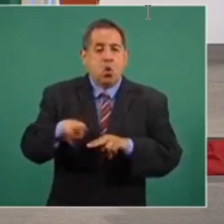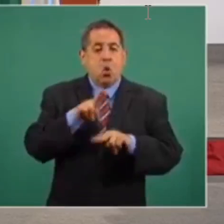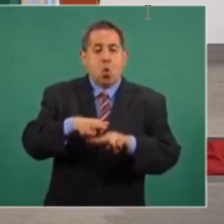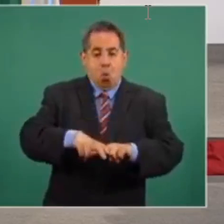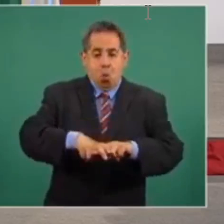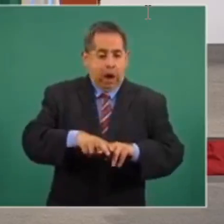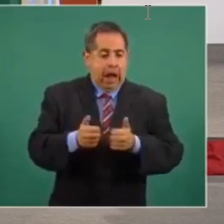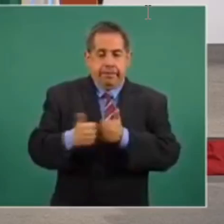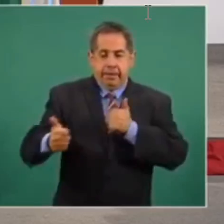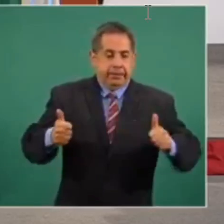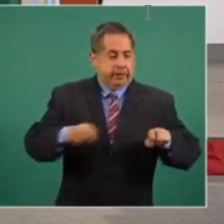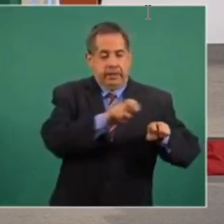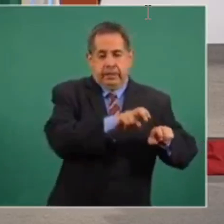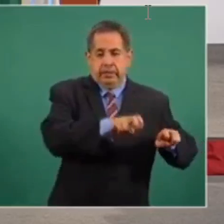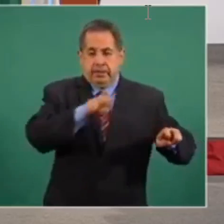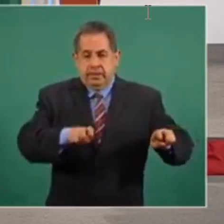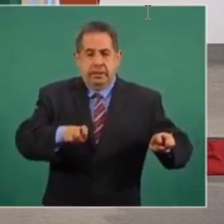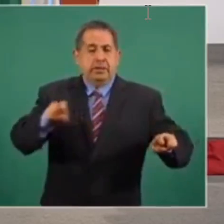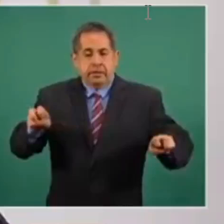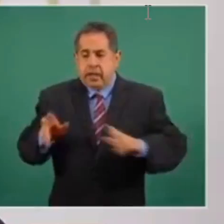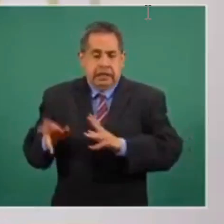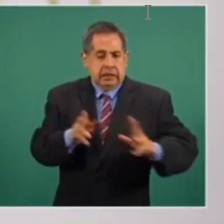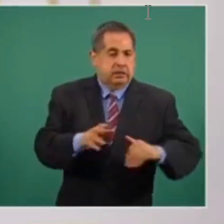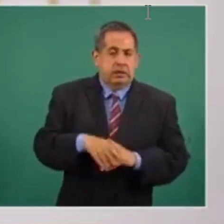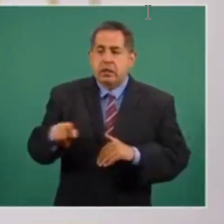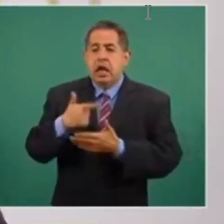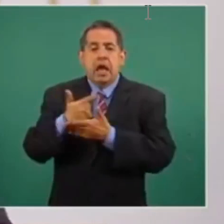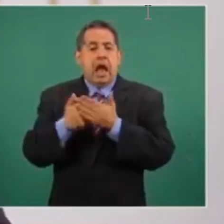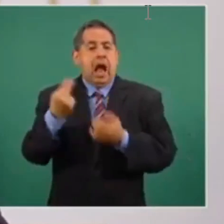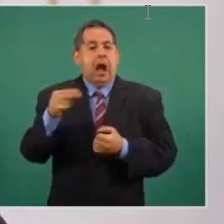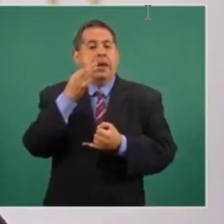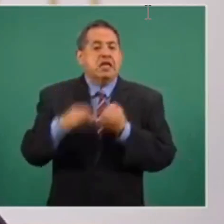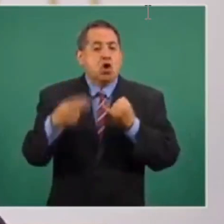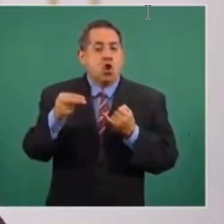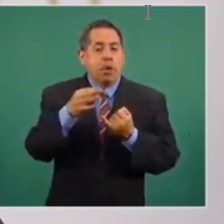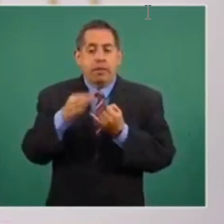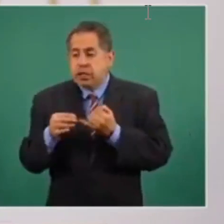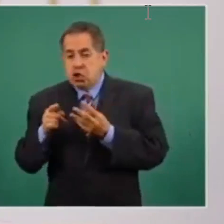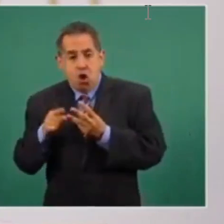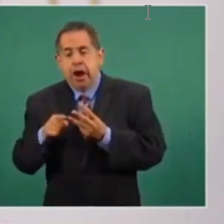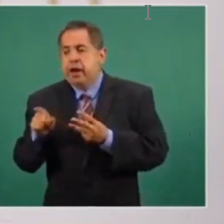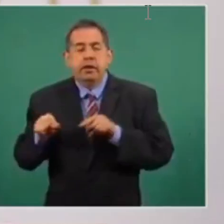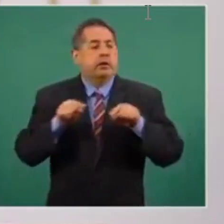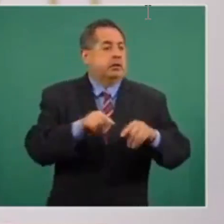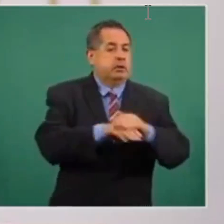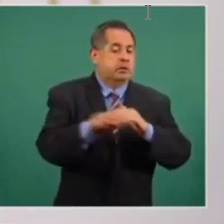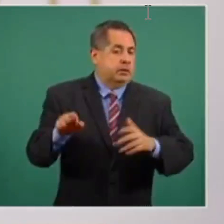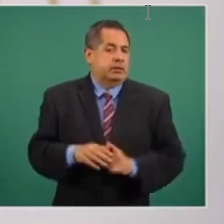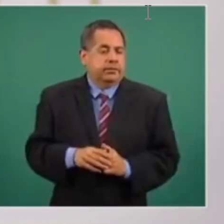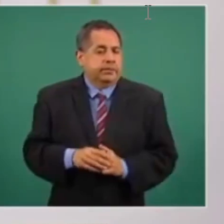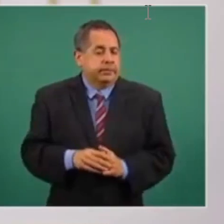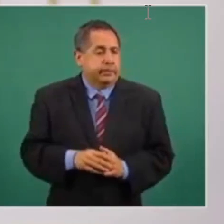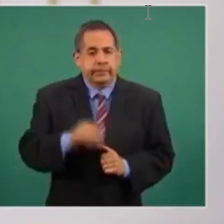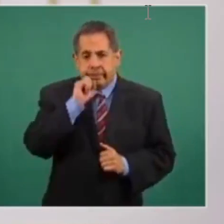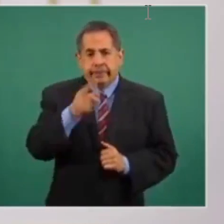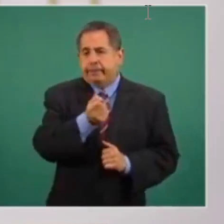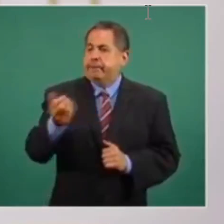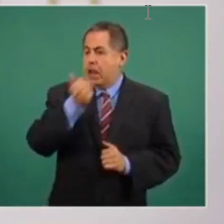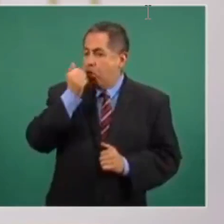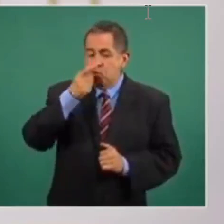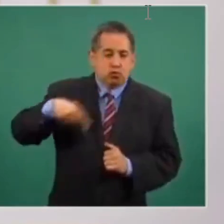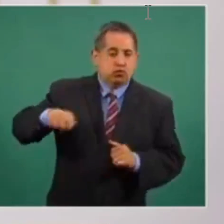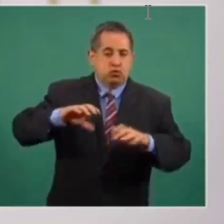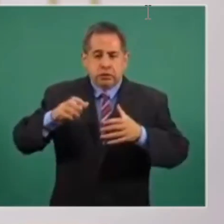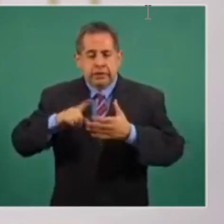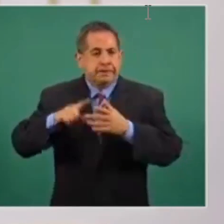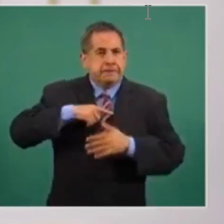cada salón, asistencia por apellido de manera alternada. Habrá una educación mixta, esto quiero decir que alumnas y alumnos van